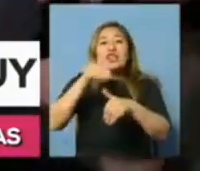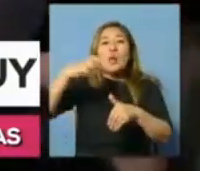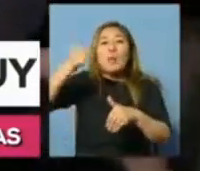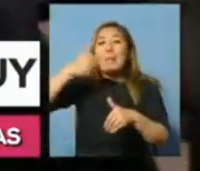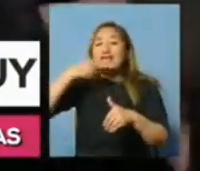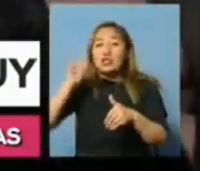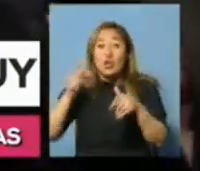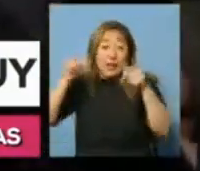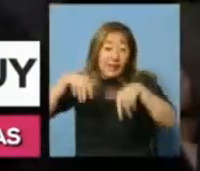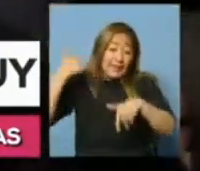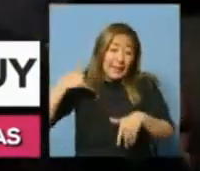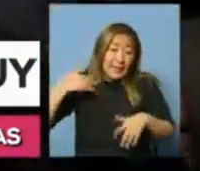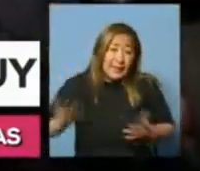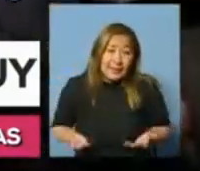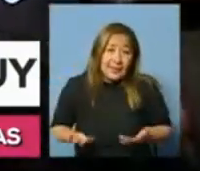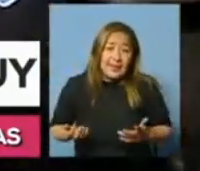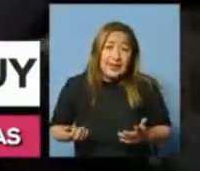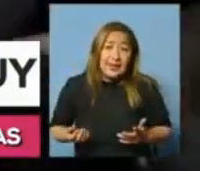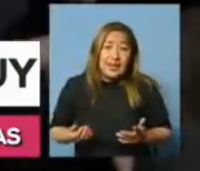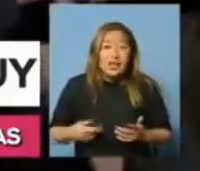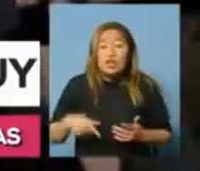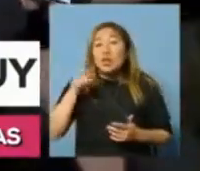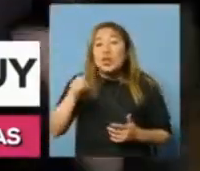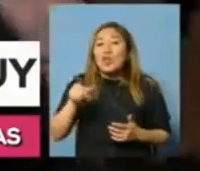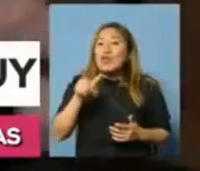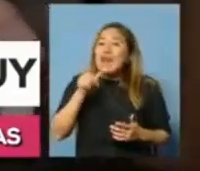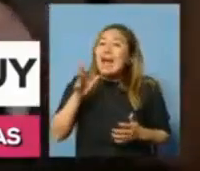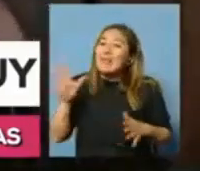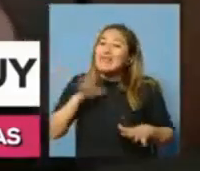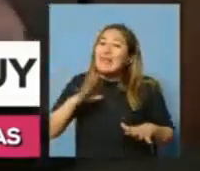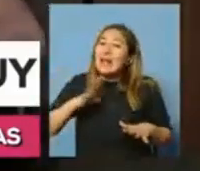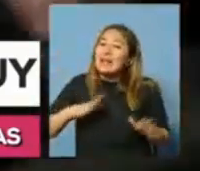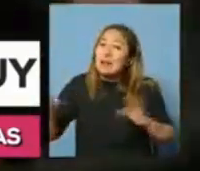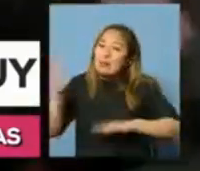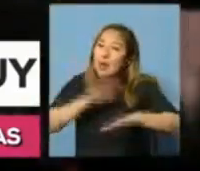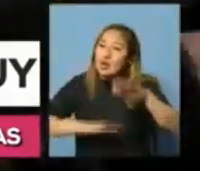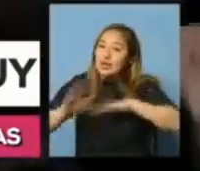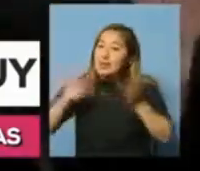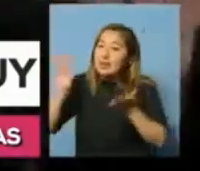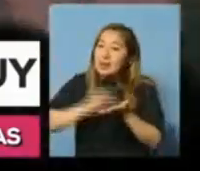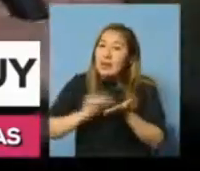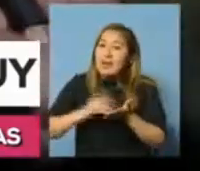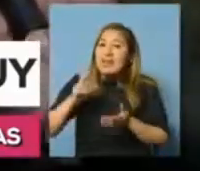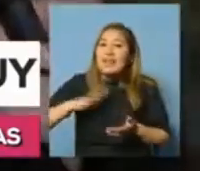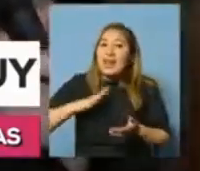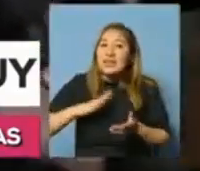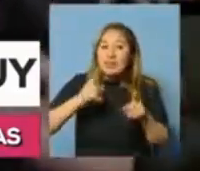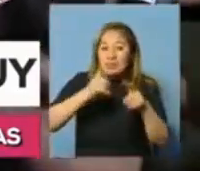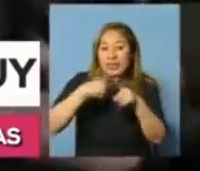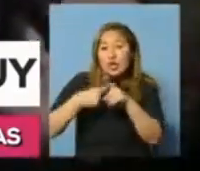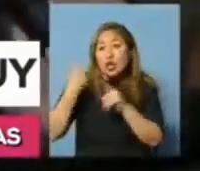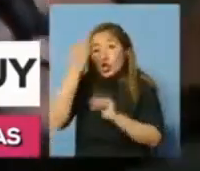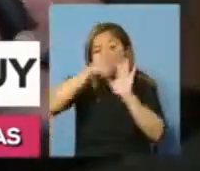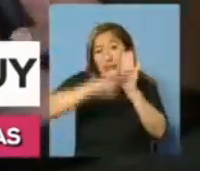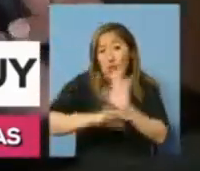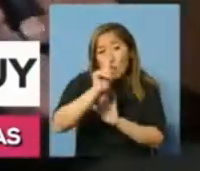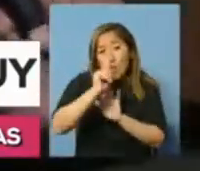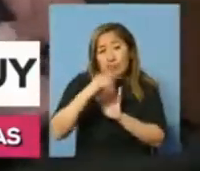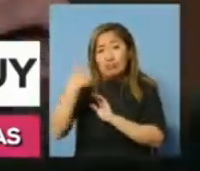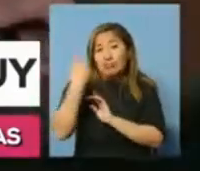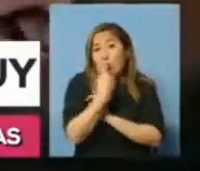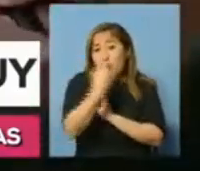la PASO en la Argentina todavía no es lo que debería ser, en el sentido de que la mayoría de los partidos van con una sola lista, ¿no?